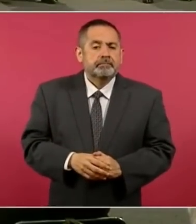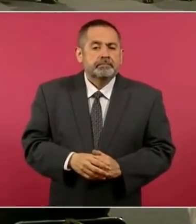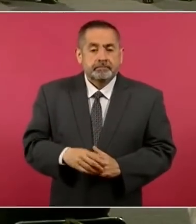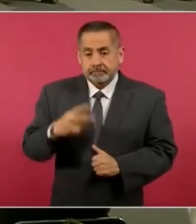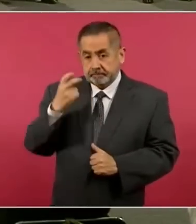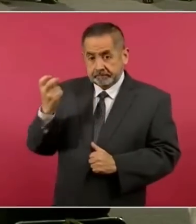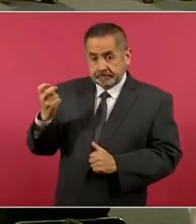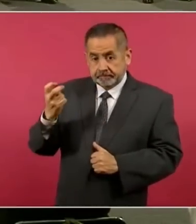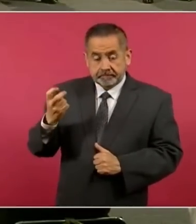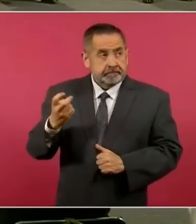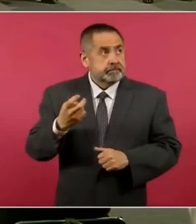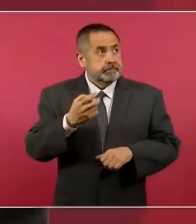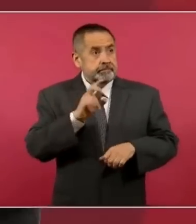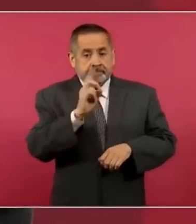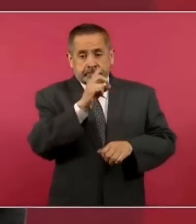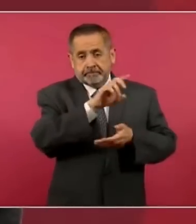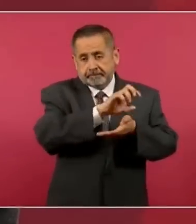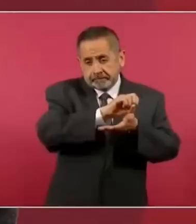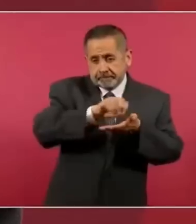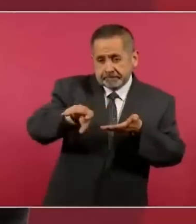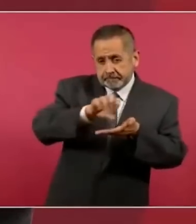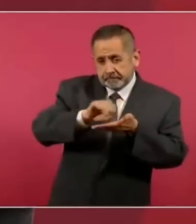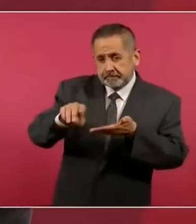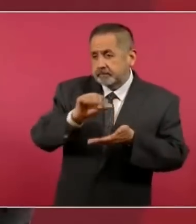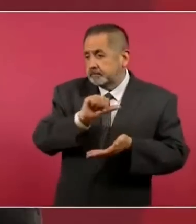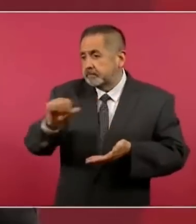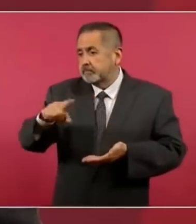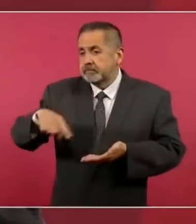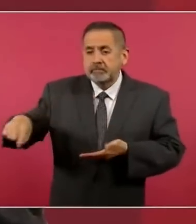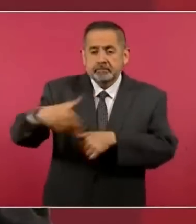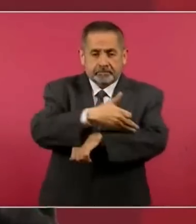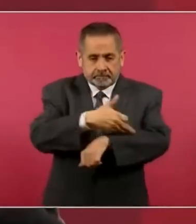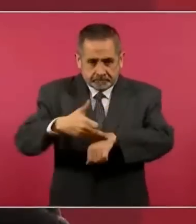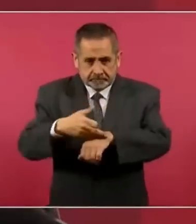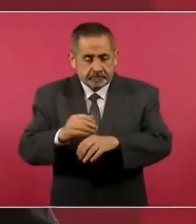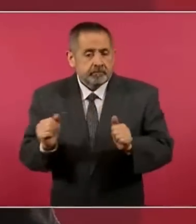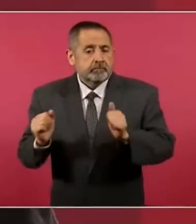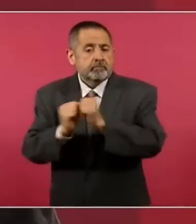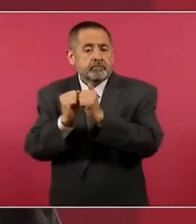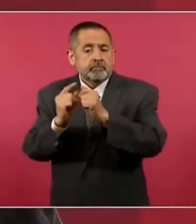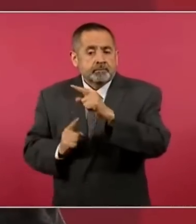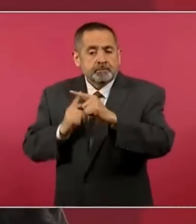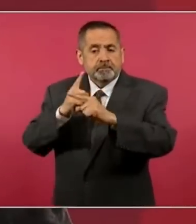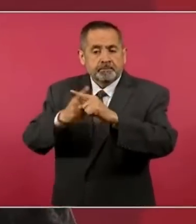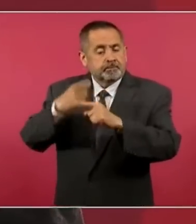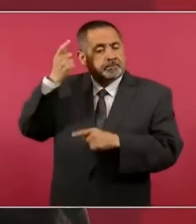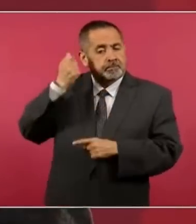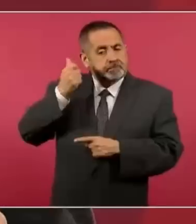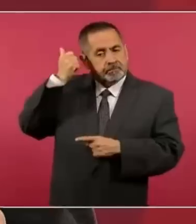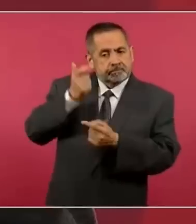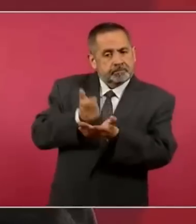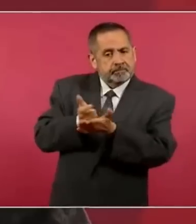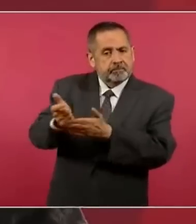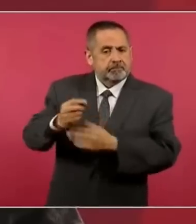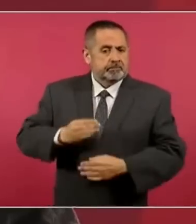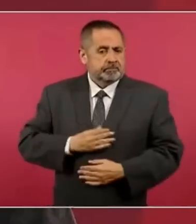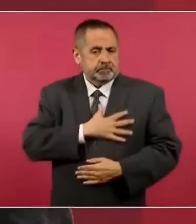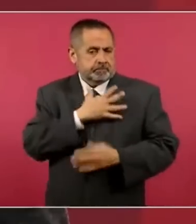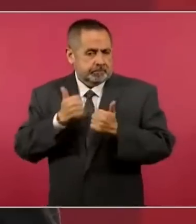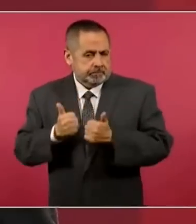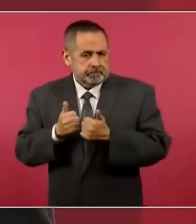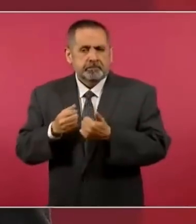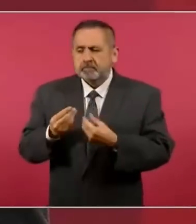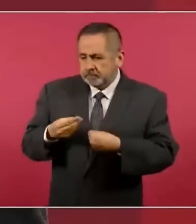estos apoyos que van abajo y con los programas de bienestar, que también